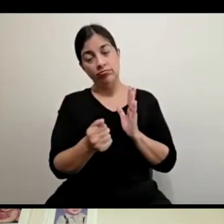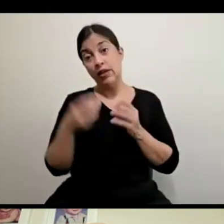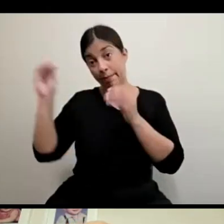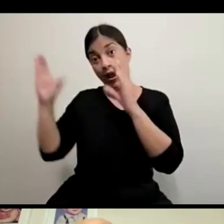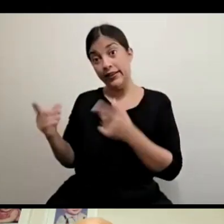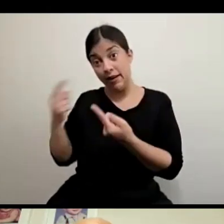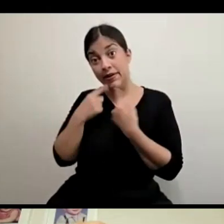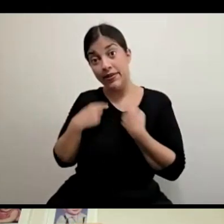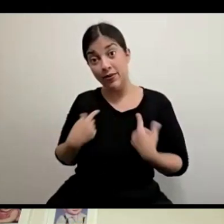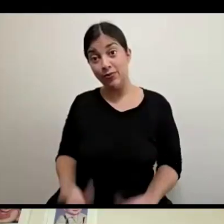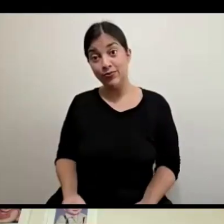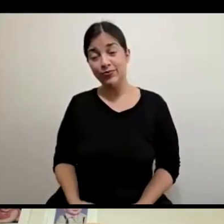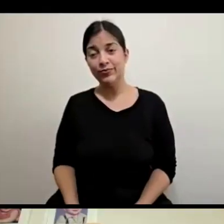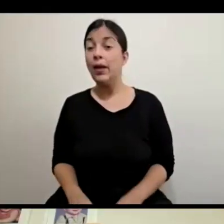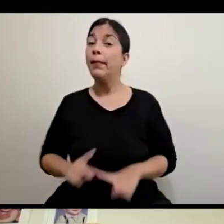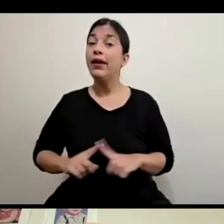pero